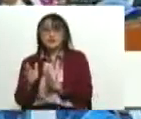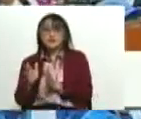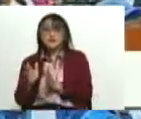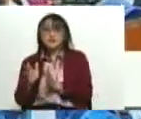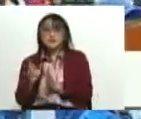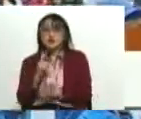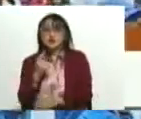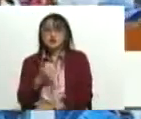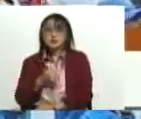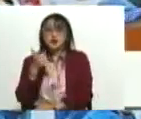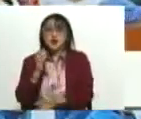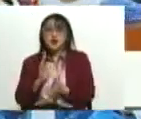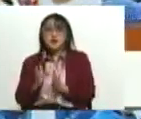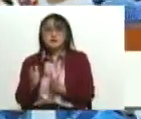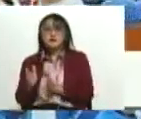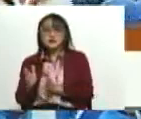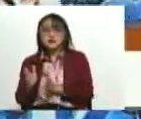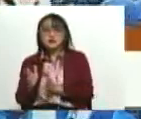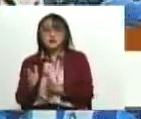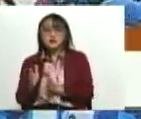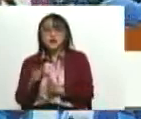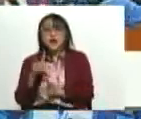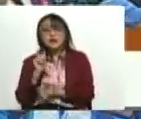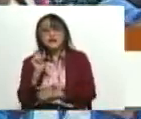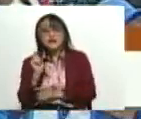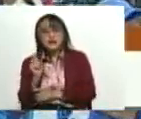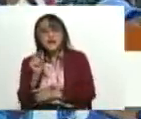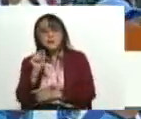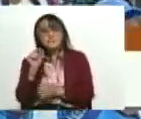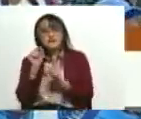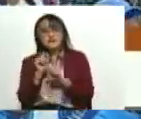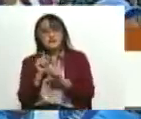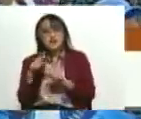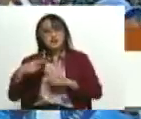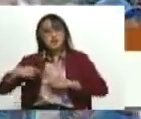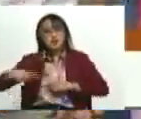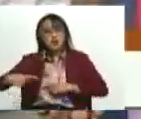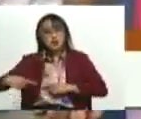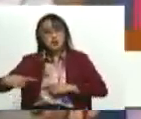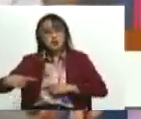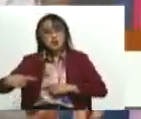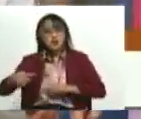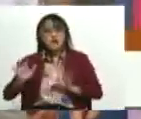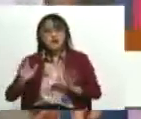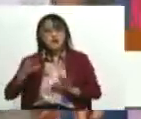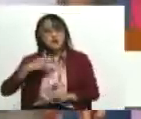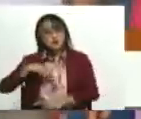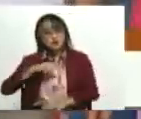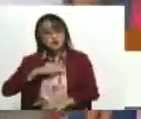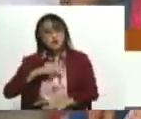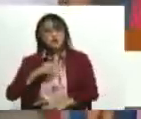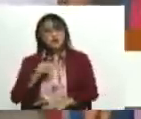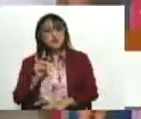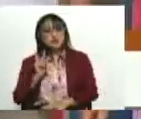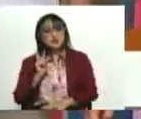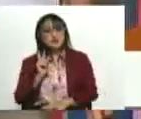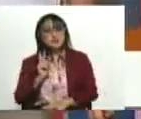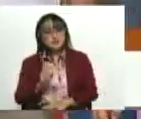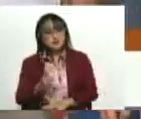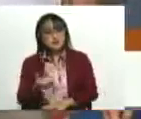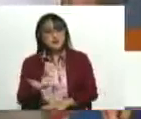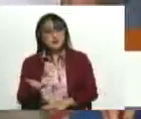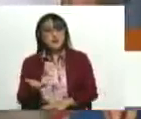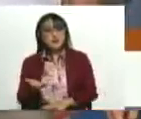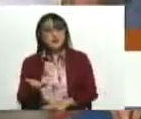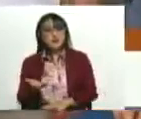no solo más organizado, sino que tiene tareas específicas todos los días, a las cuales debemos nosotros, compañera alcaldesa, compañero